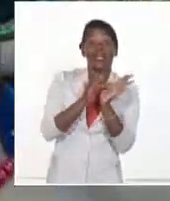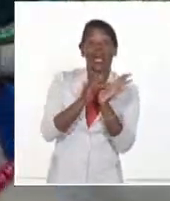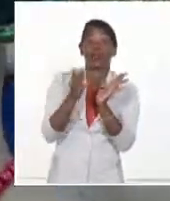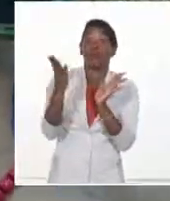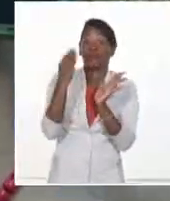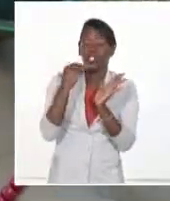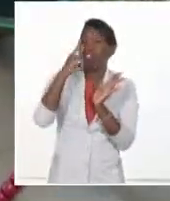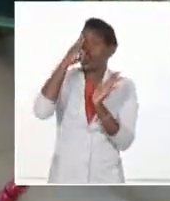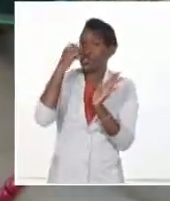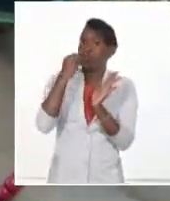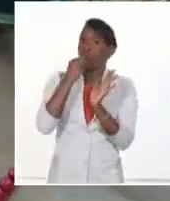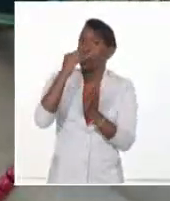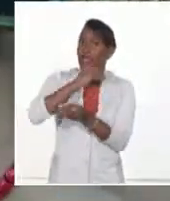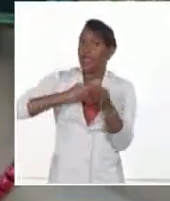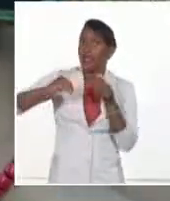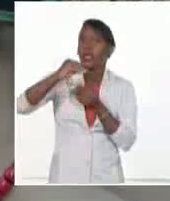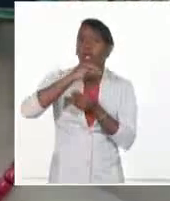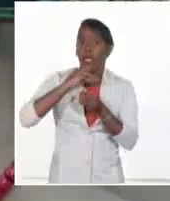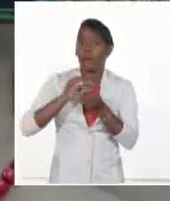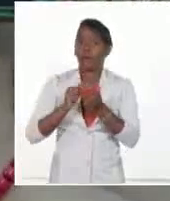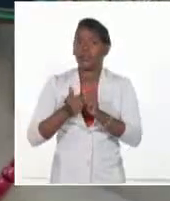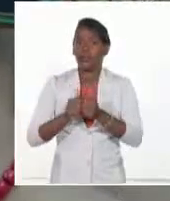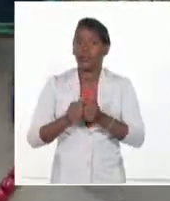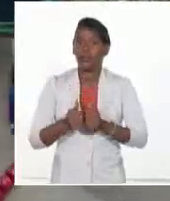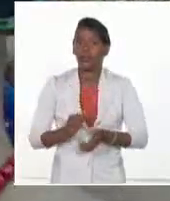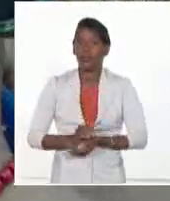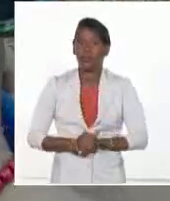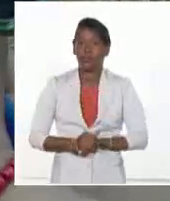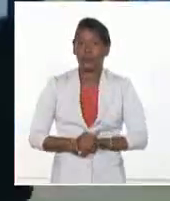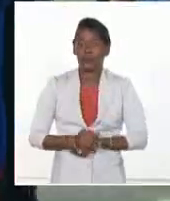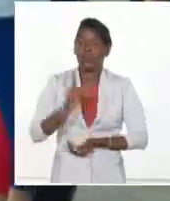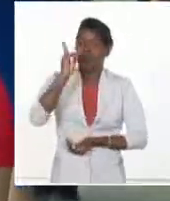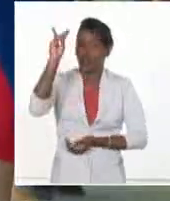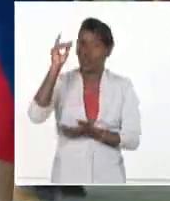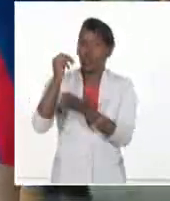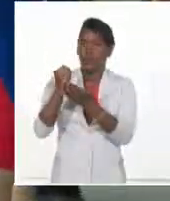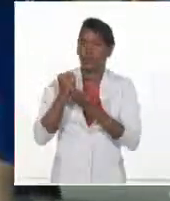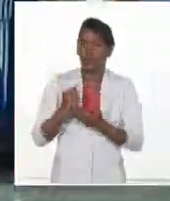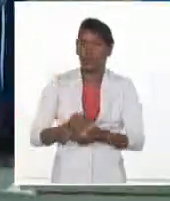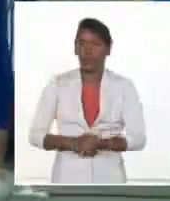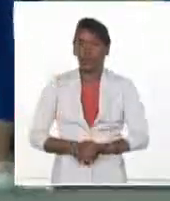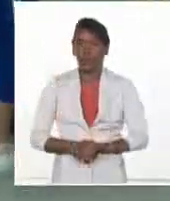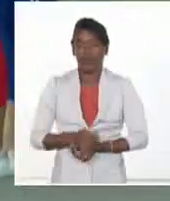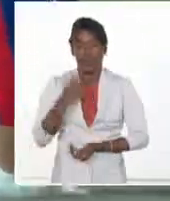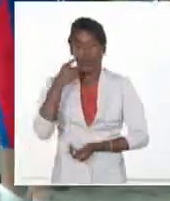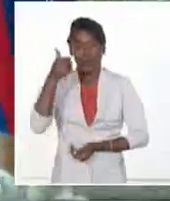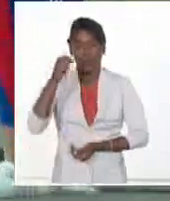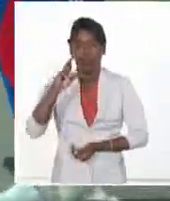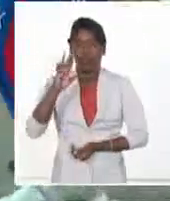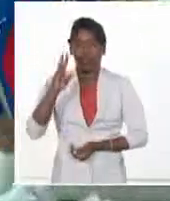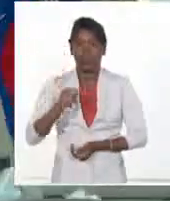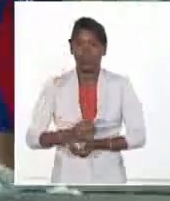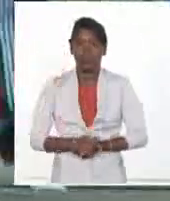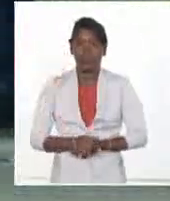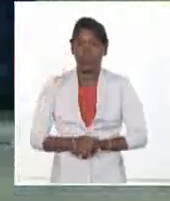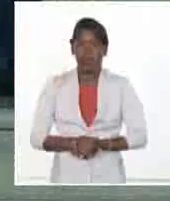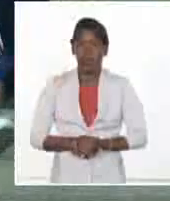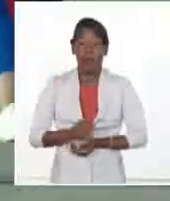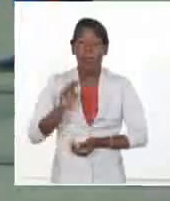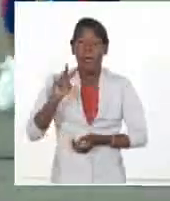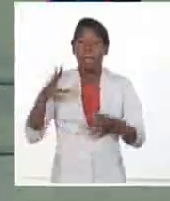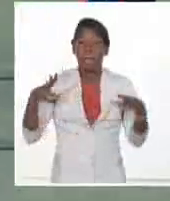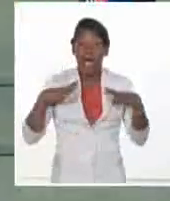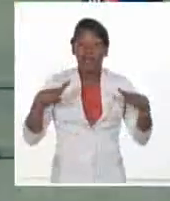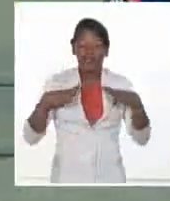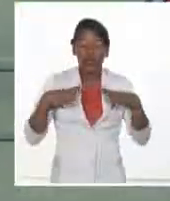había decidido hacer el cambio, que lo hiciera y que confiara en Dios, que Dios me iba a dar la fuerza para ganar. Y ahí está el resultado. Entrené todas las vacaciones para venir a